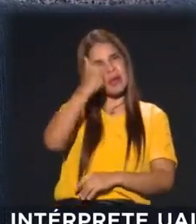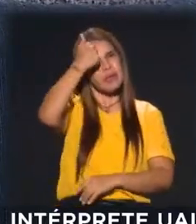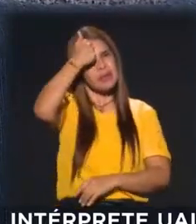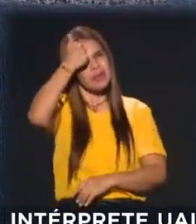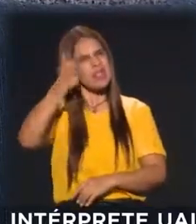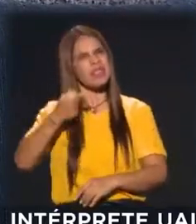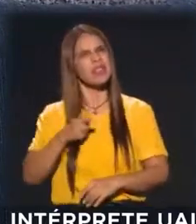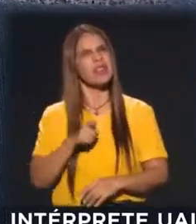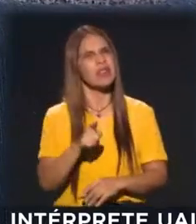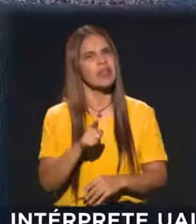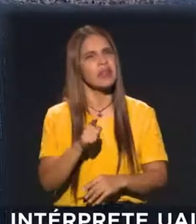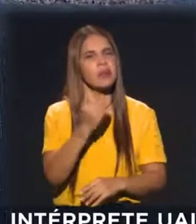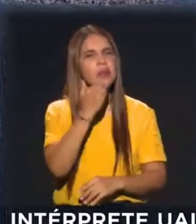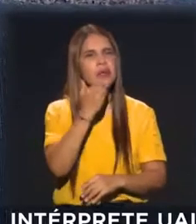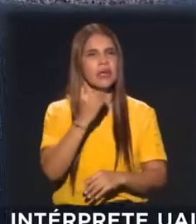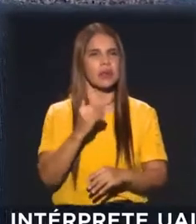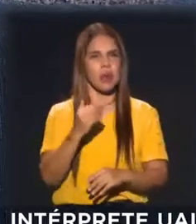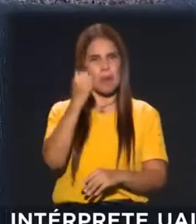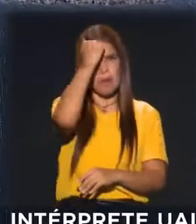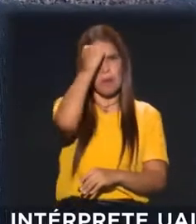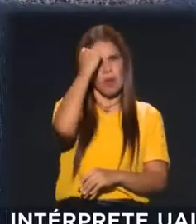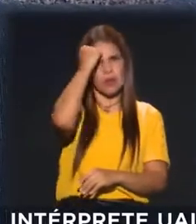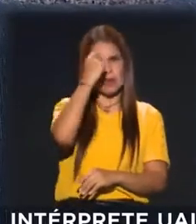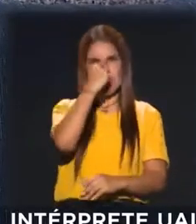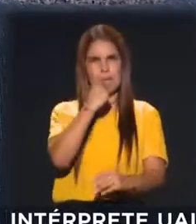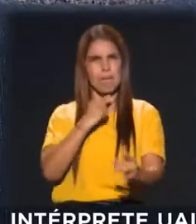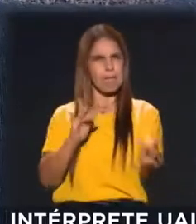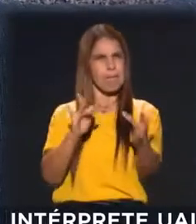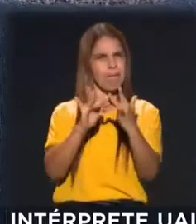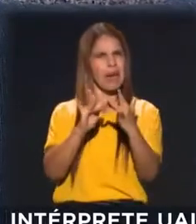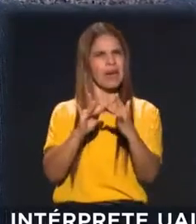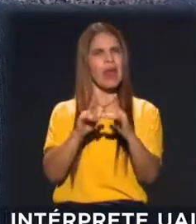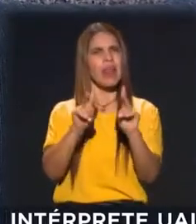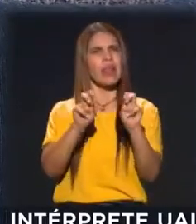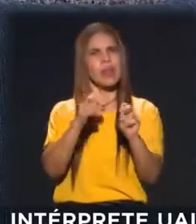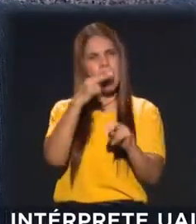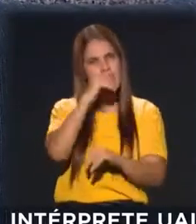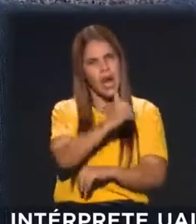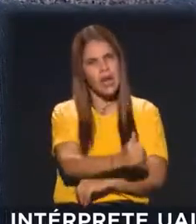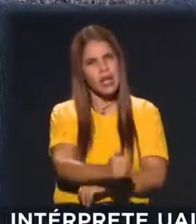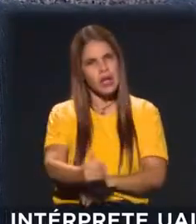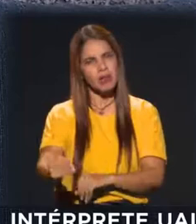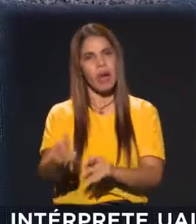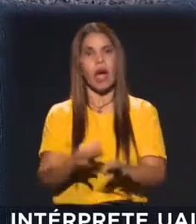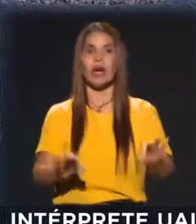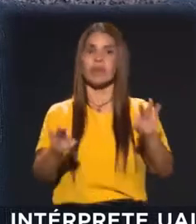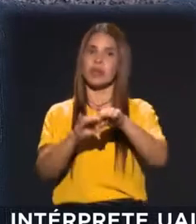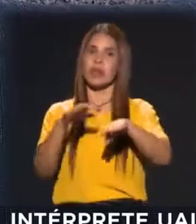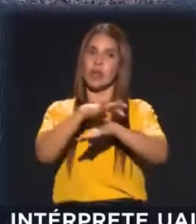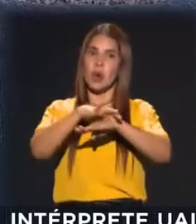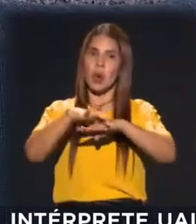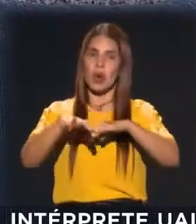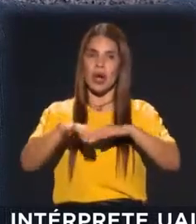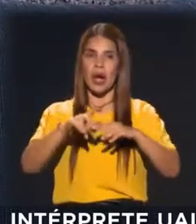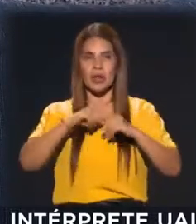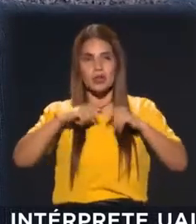de que, por ejemplo, ser maestro de primera infancia es cumplir con unos horarios, ponerme un cierto